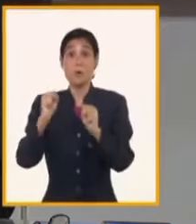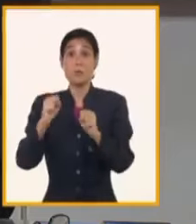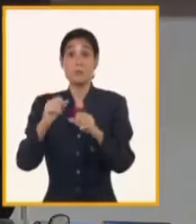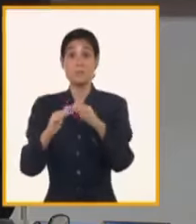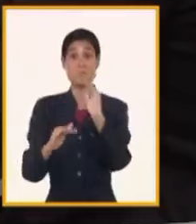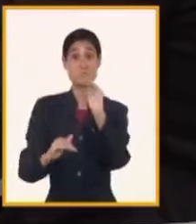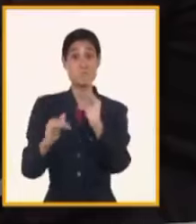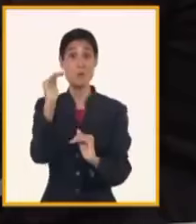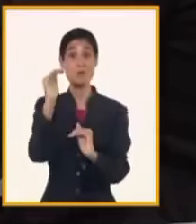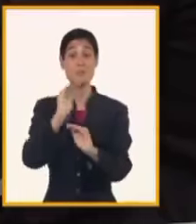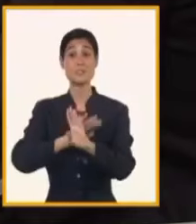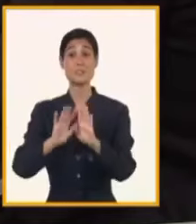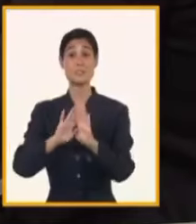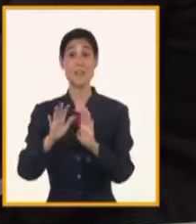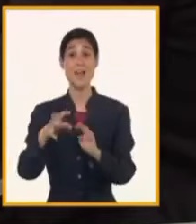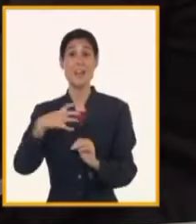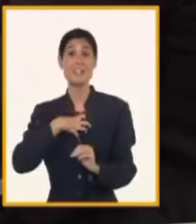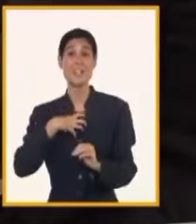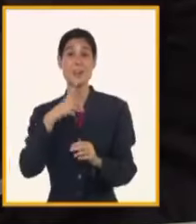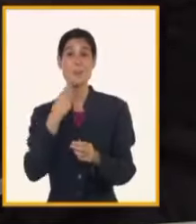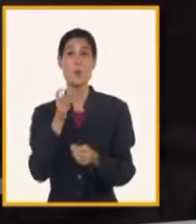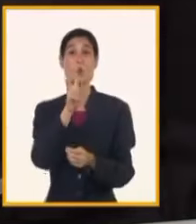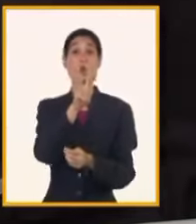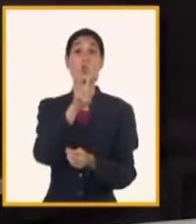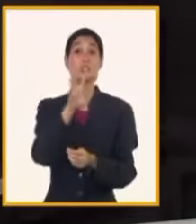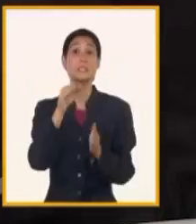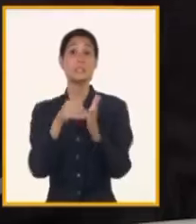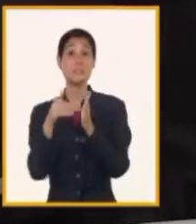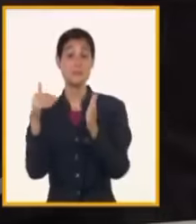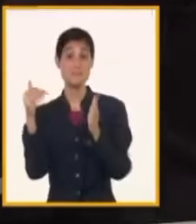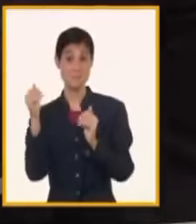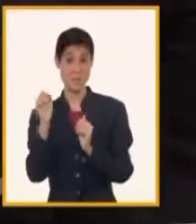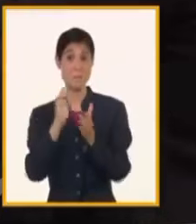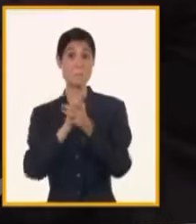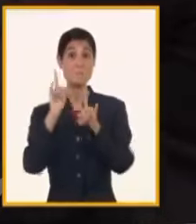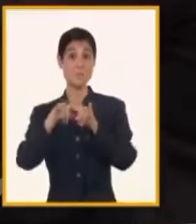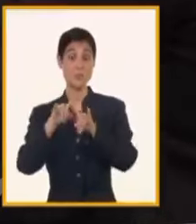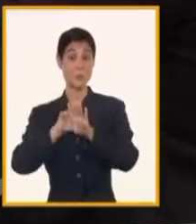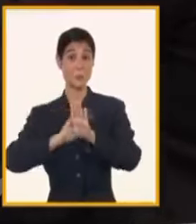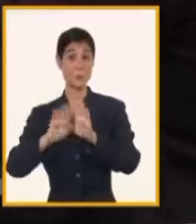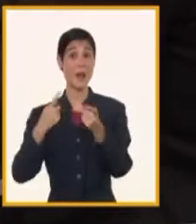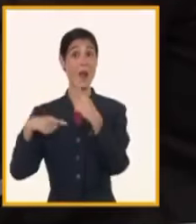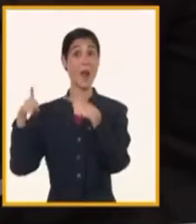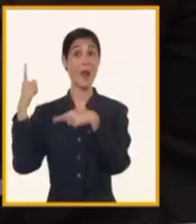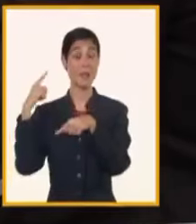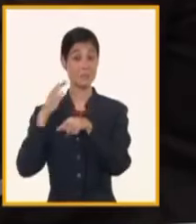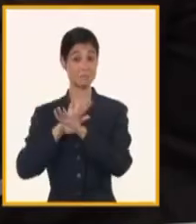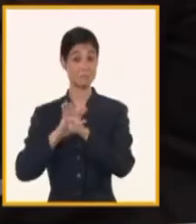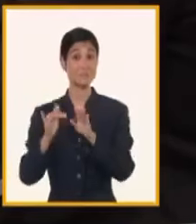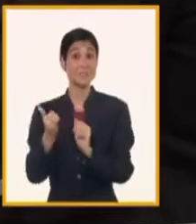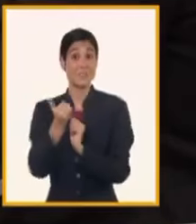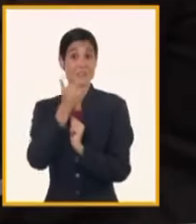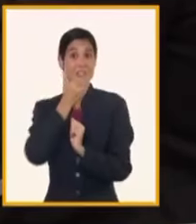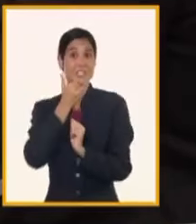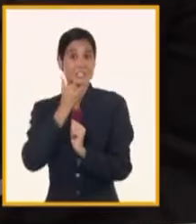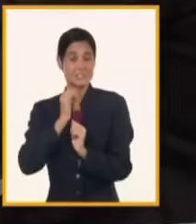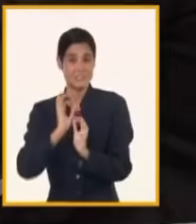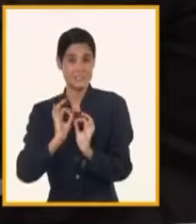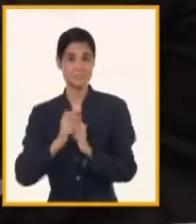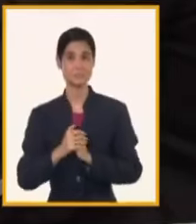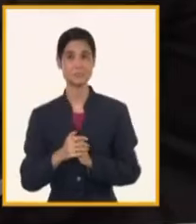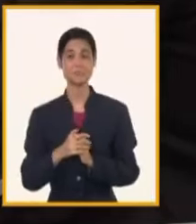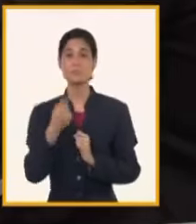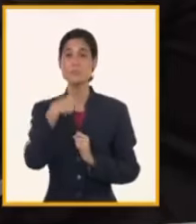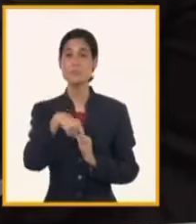máxima demanda en el horario pico y a las 12 de la noche todavía estaban en esos valores aún así calculamos con ese valor de demanda que si hoy viniera